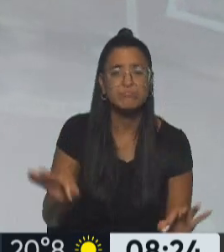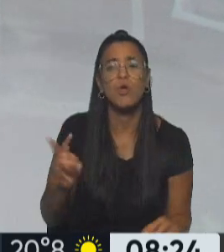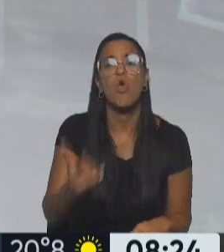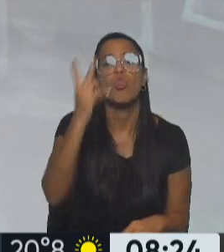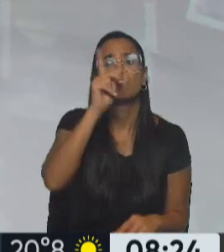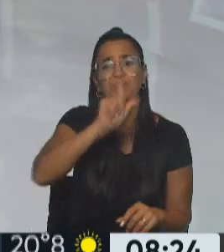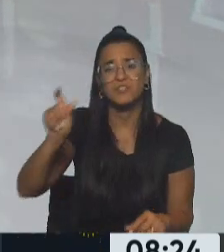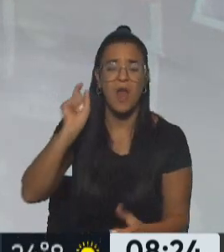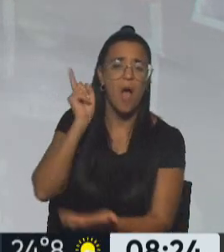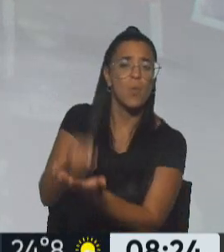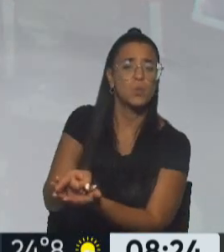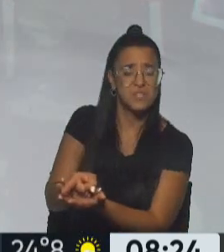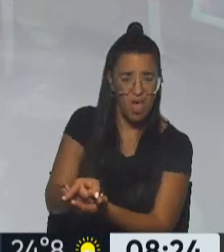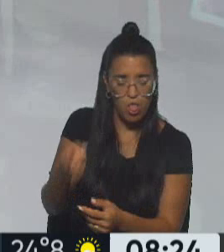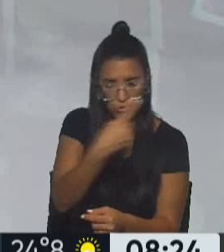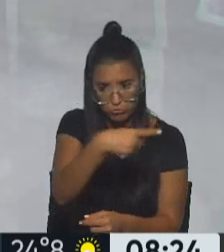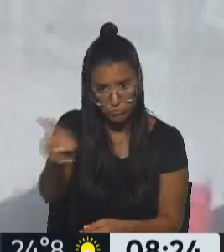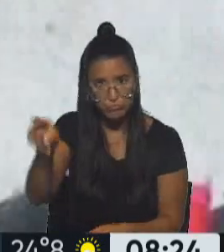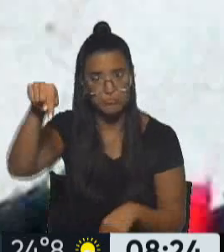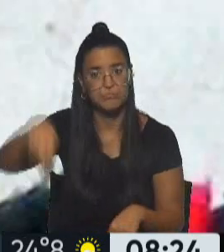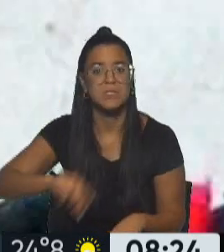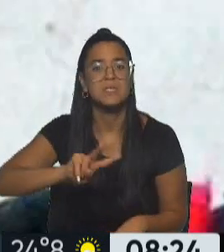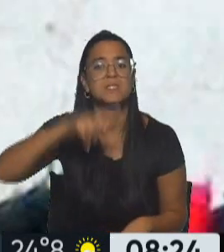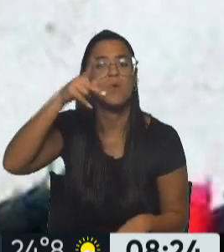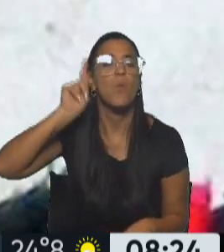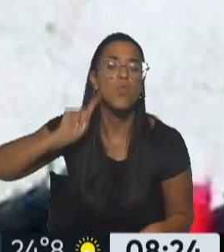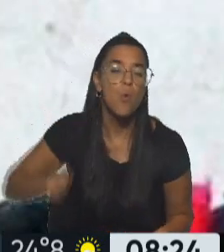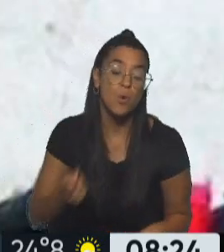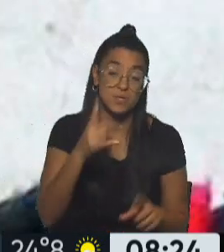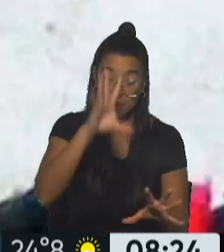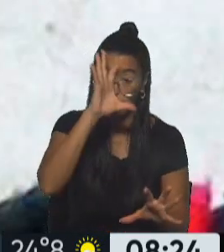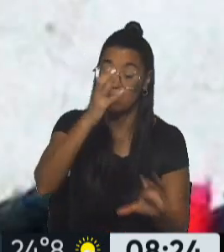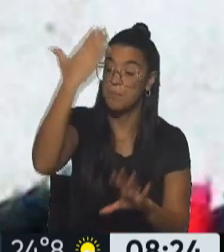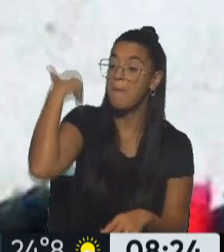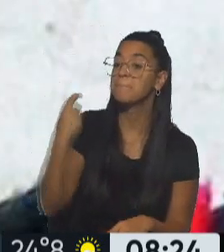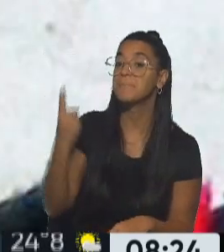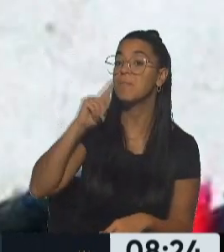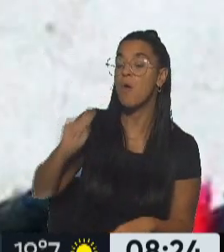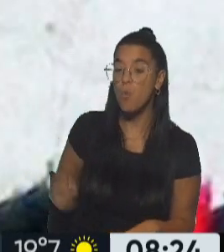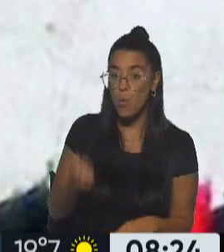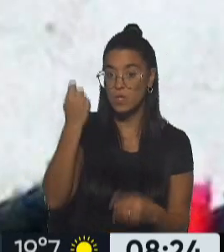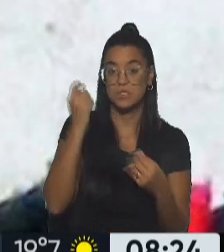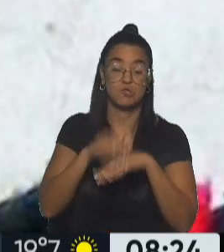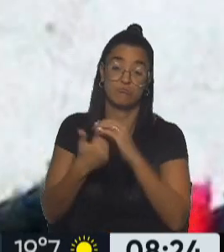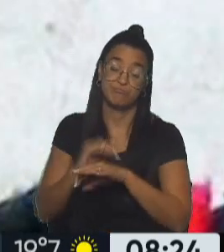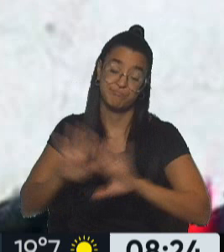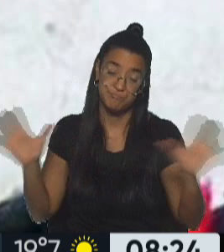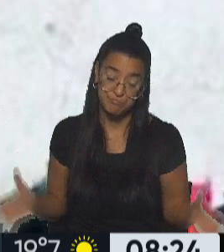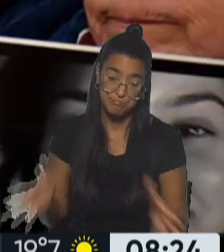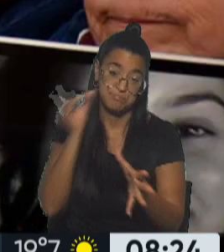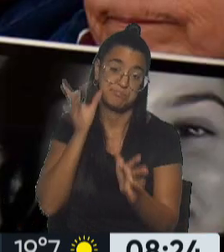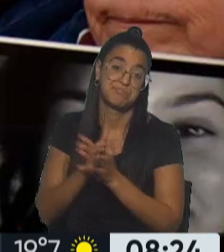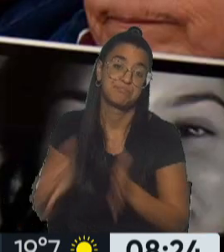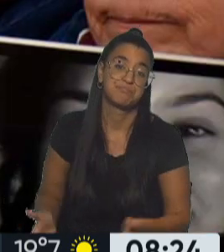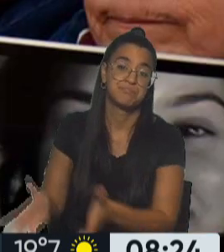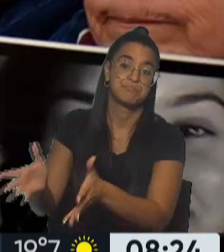dos acusados estén presentes en este segundo juicio. Recordemos, en el primero fueron absueltos. A